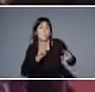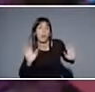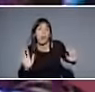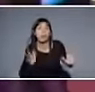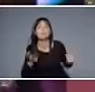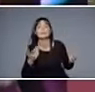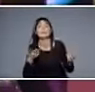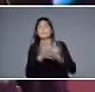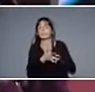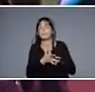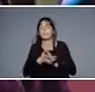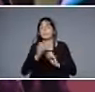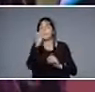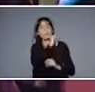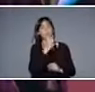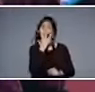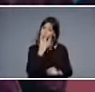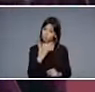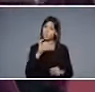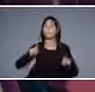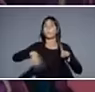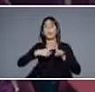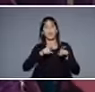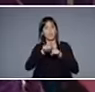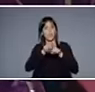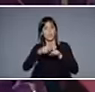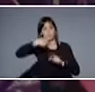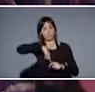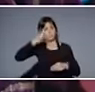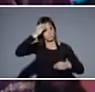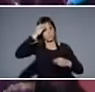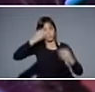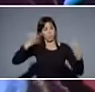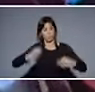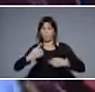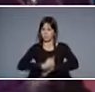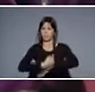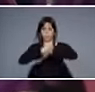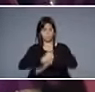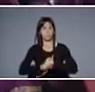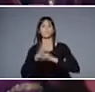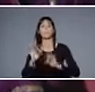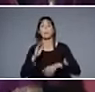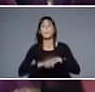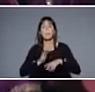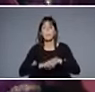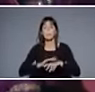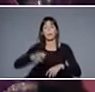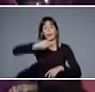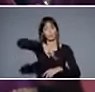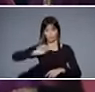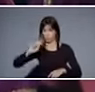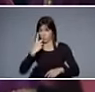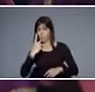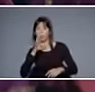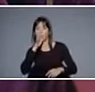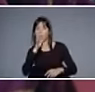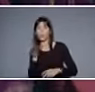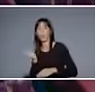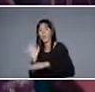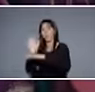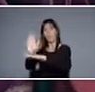a ser seria, va a ser crítica, porque creemos que tiene que serlo y porque nos vemos obligados a hacerlo, primero por nosotros, que tendríamos que dar ejemplo